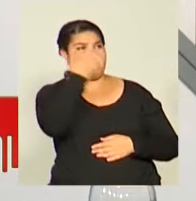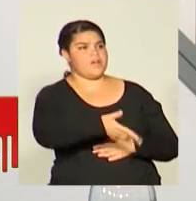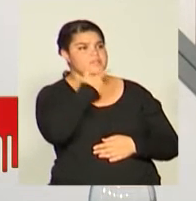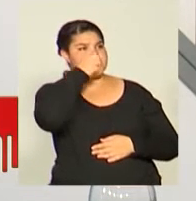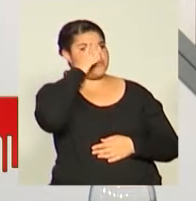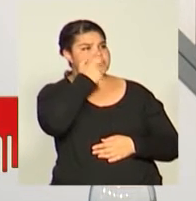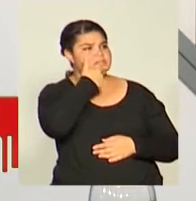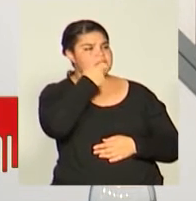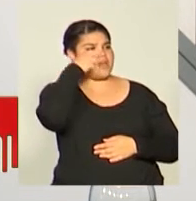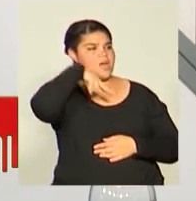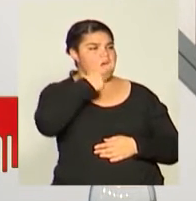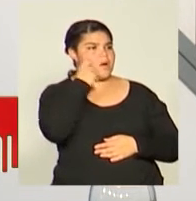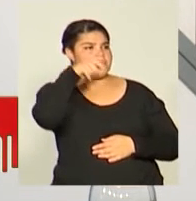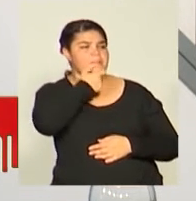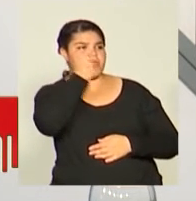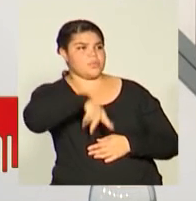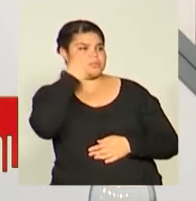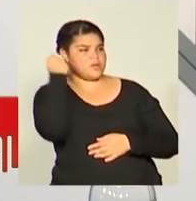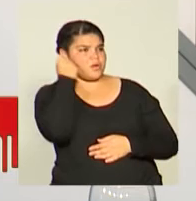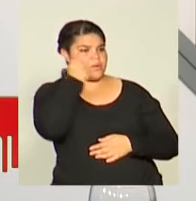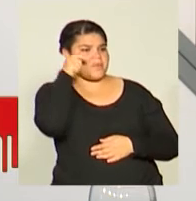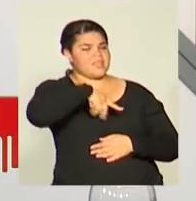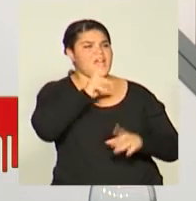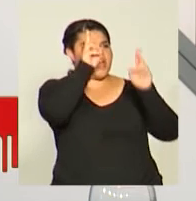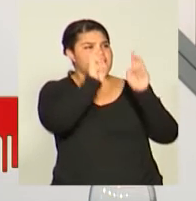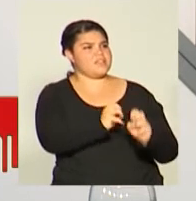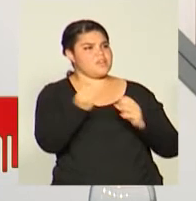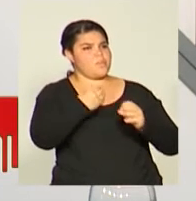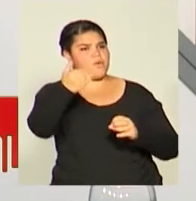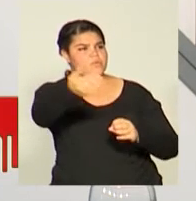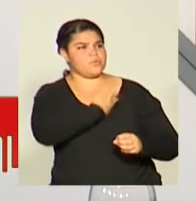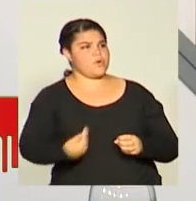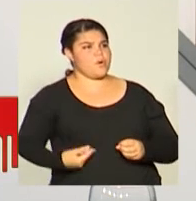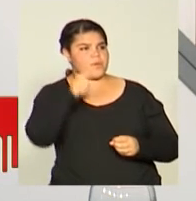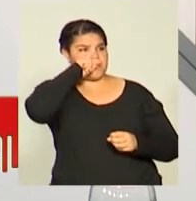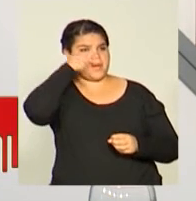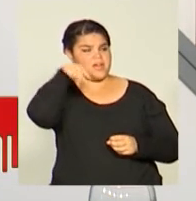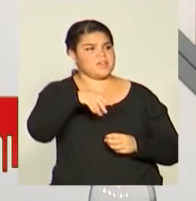Sebastián Laza, economista mendocino, analizando las proyecciones a nivel económico del próximo gobierno de Mauricio Macri.